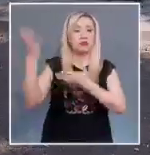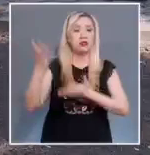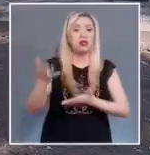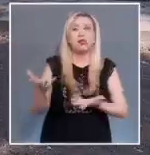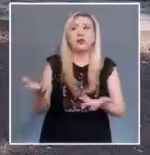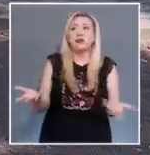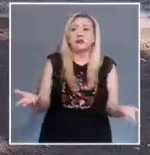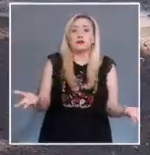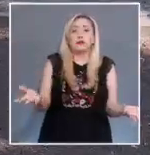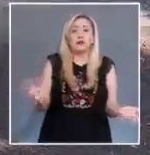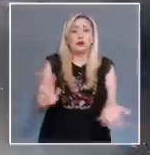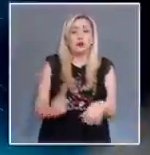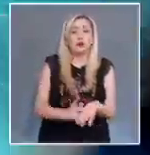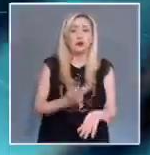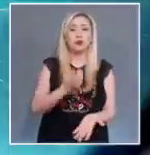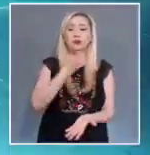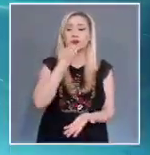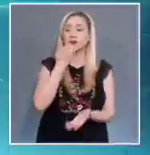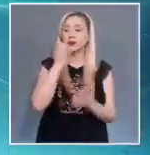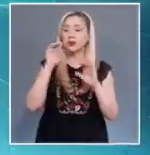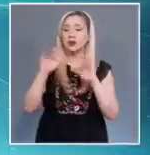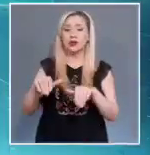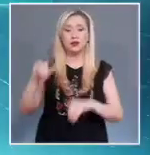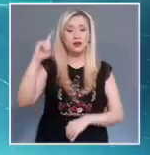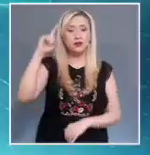sistema educativo.